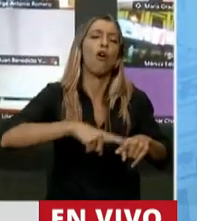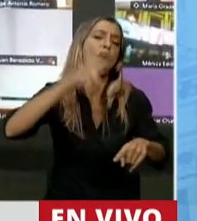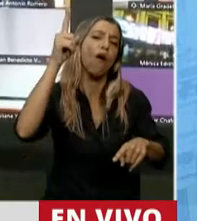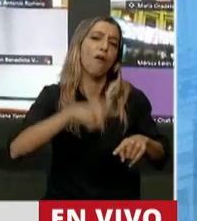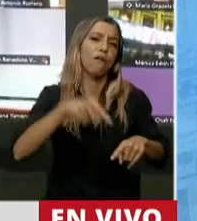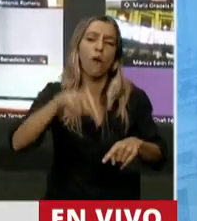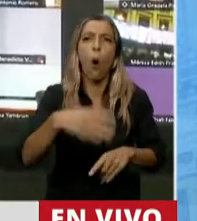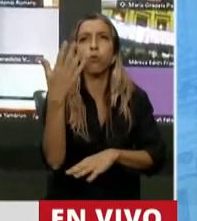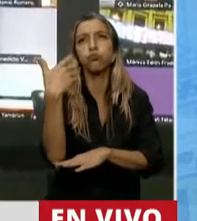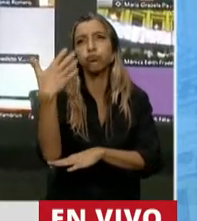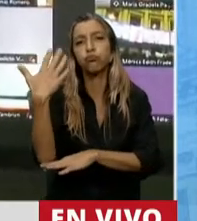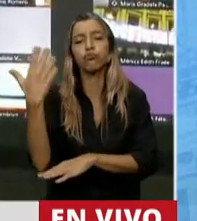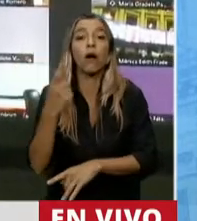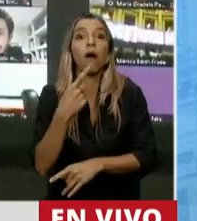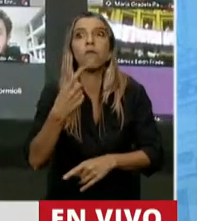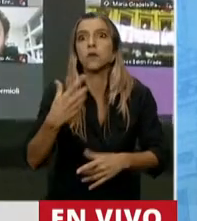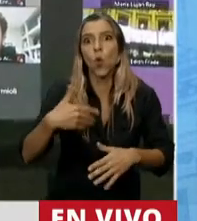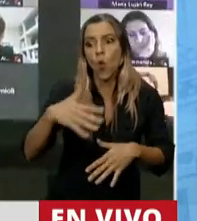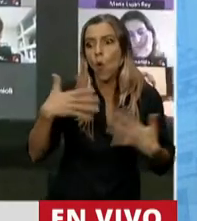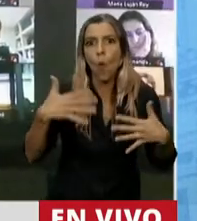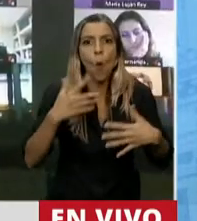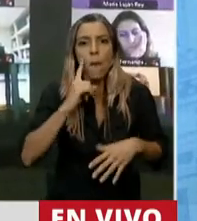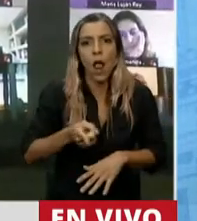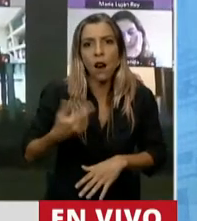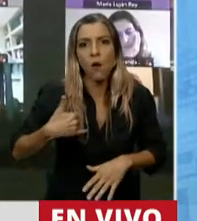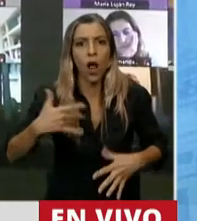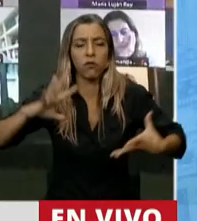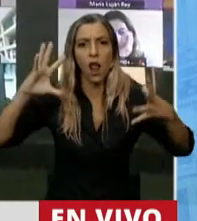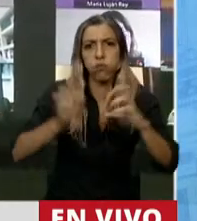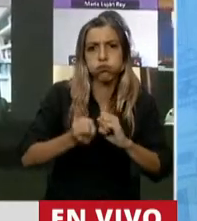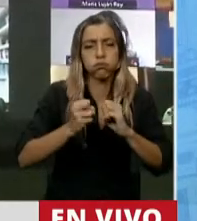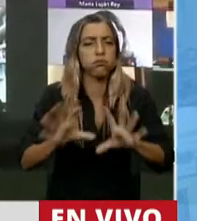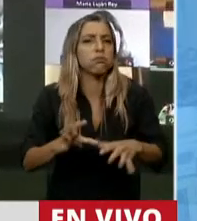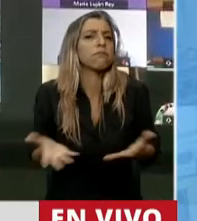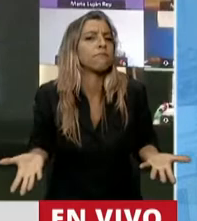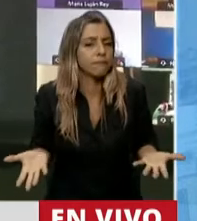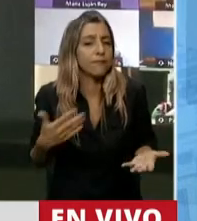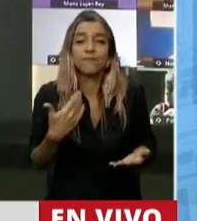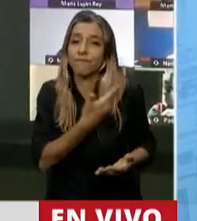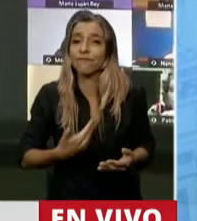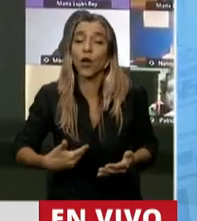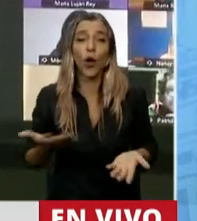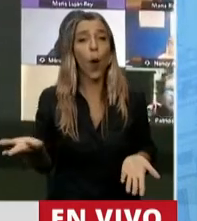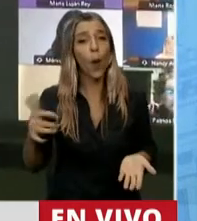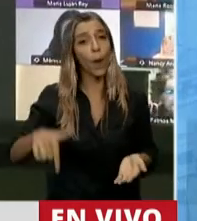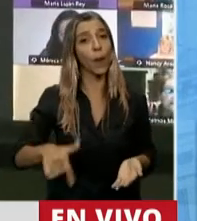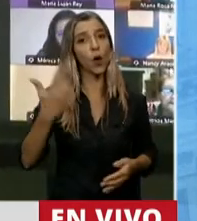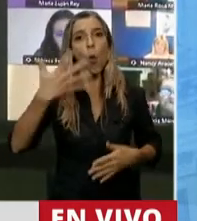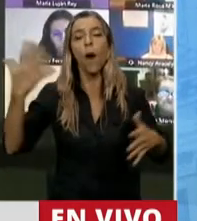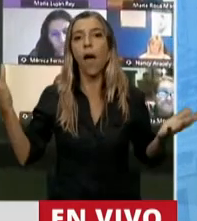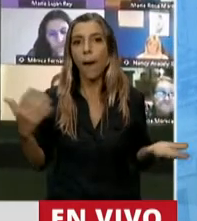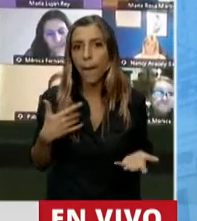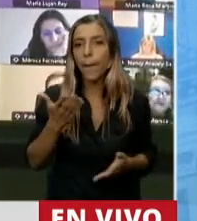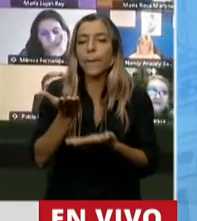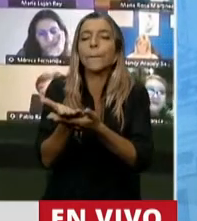día diciendo que peligra la República. Porque nuestro gobierno, en definitiva, se le ocurrió por única vez pedirle un